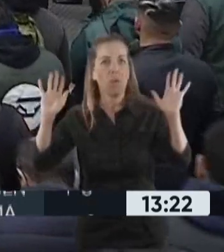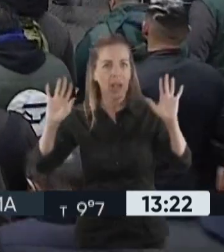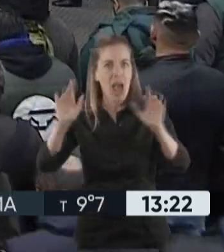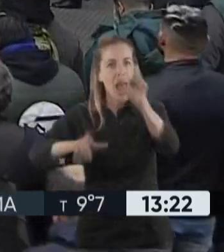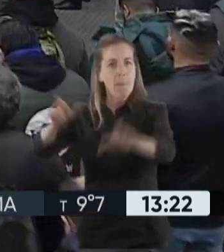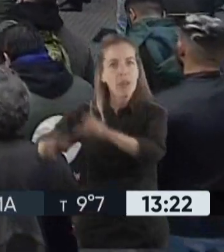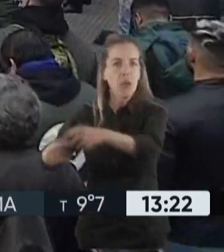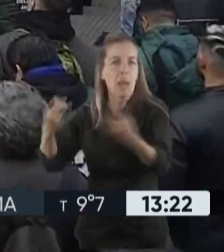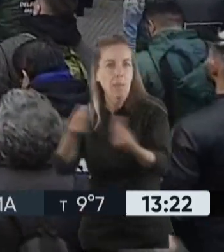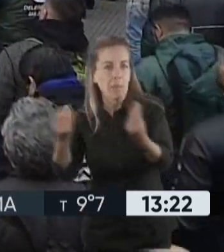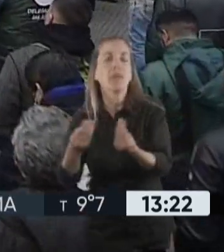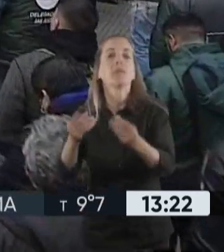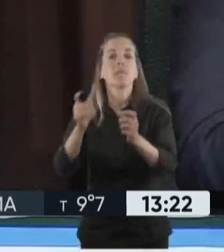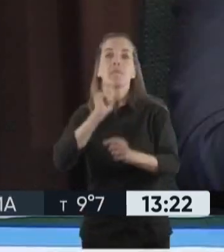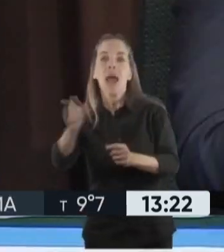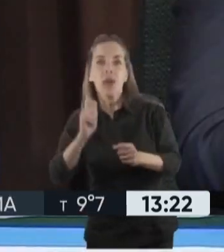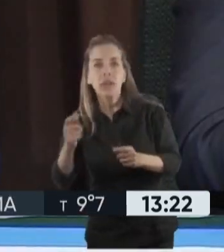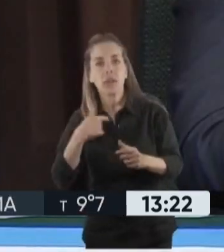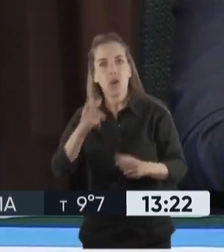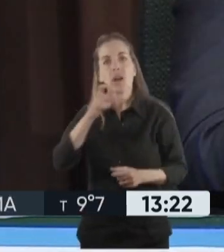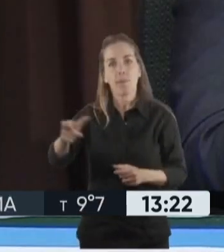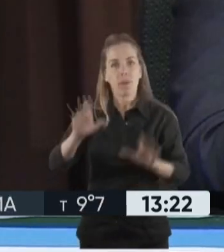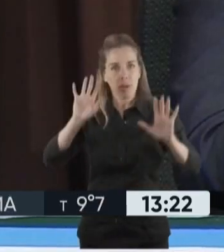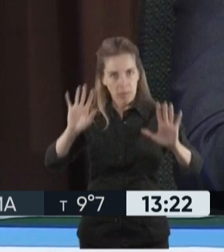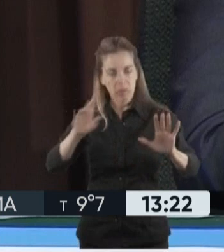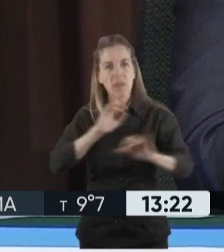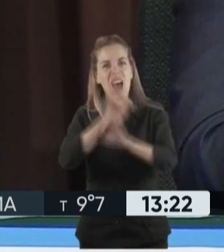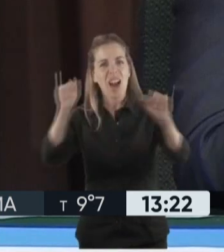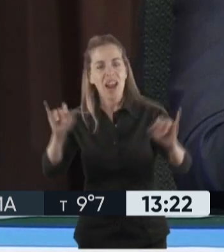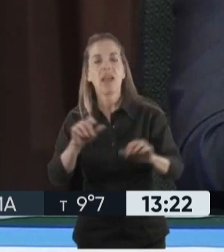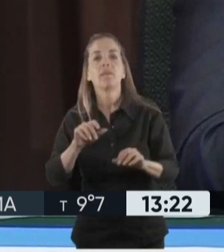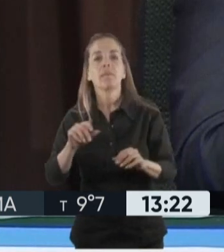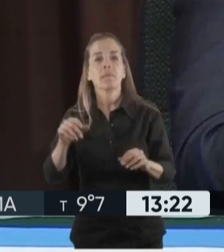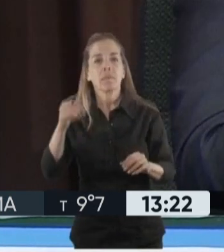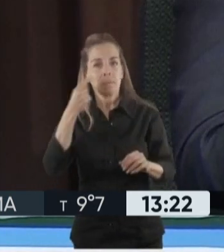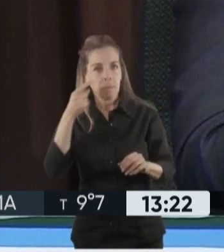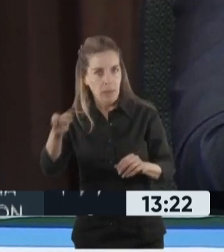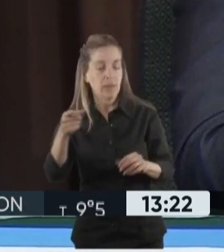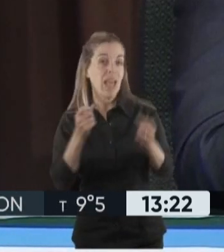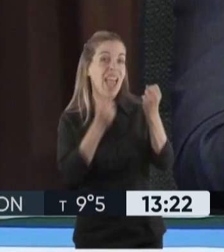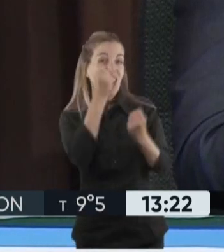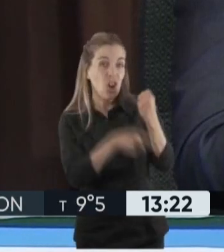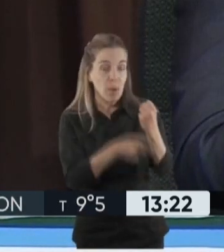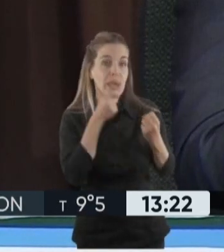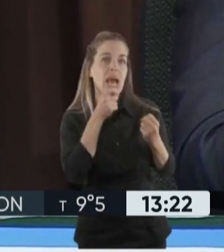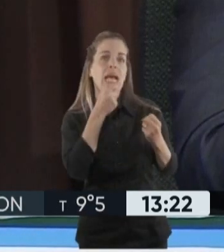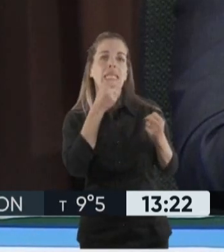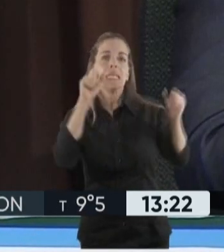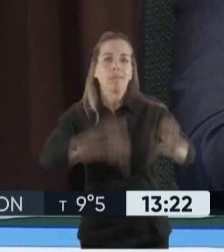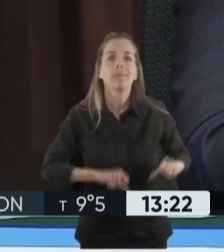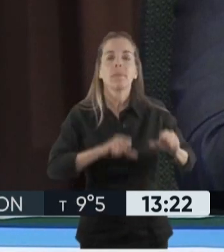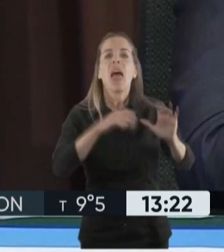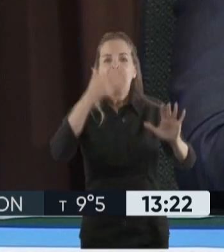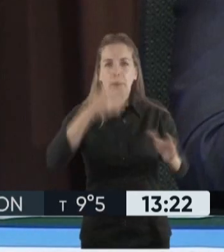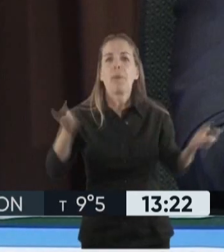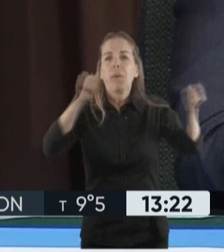ante algún requerimiento periodístico. Miren, La economía que se cae se puede recuperar,